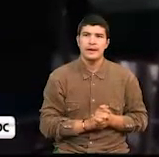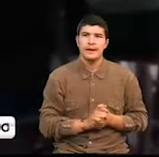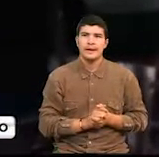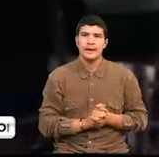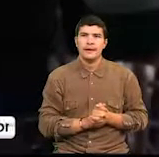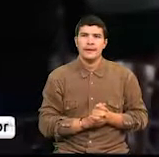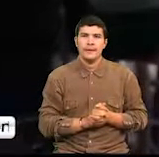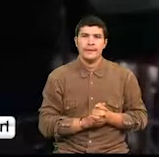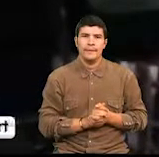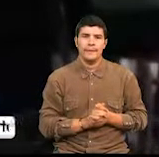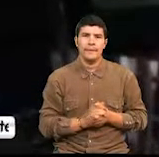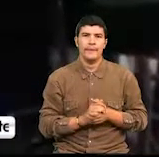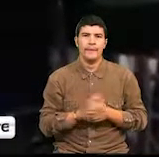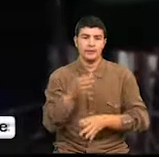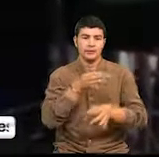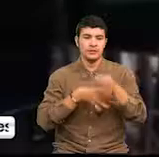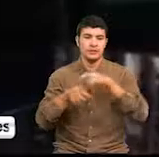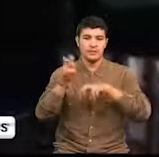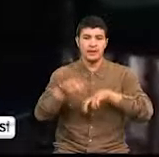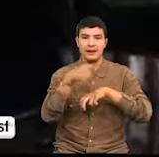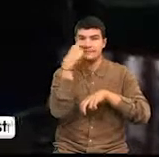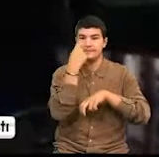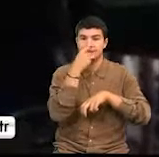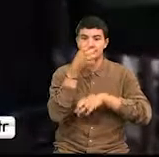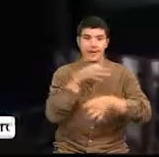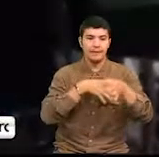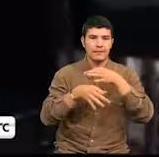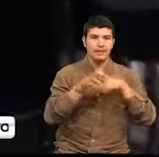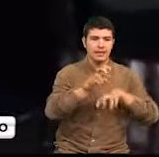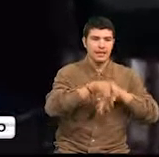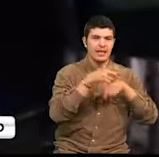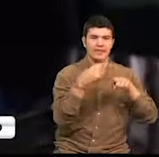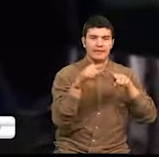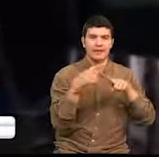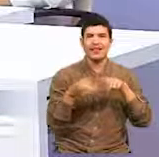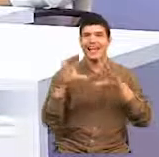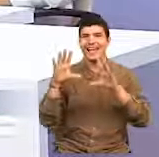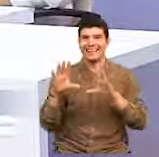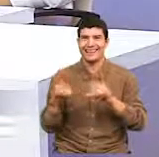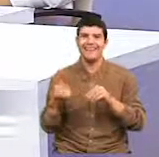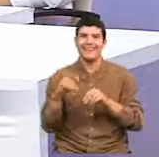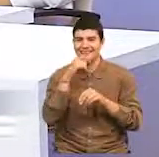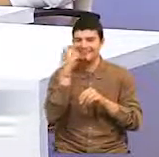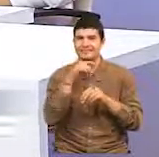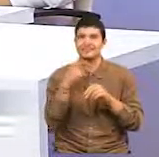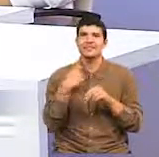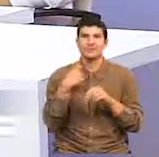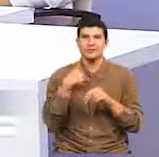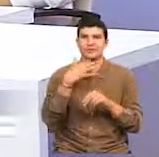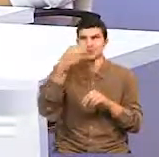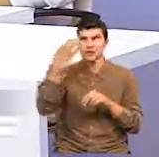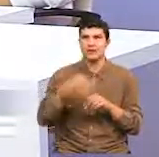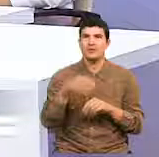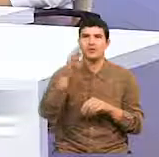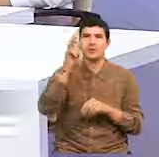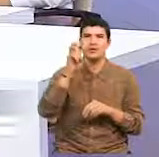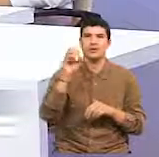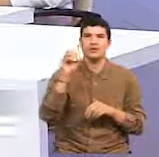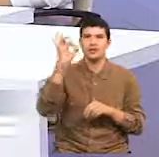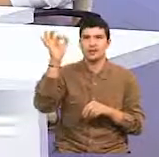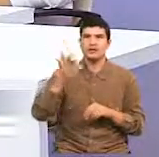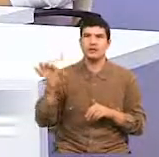de la sustitución de cultivos, pudiéramos acabar el narcotráfico. Y si se acaba el narcotráfico, yo estoy seguro que se acaba el 80 o